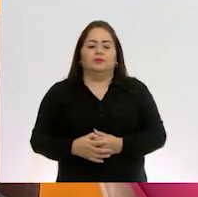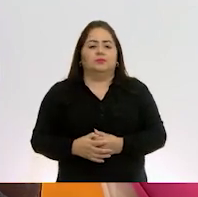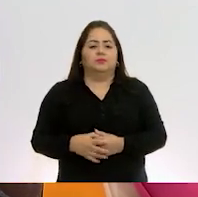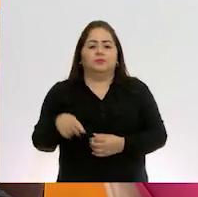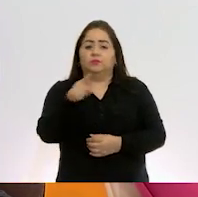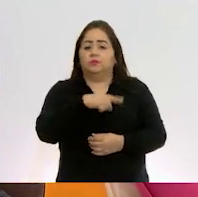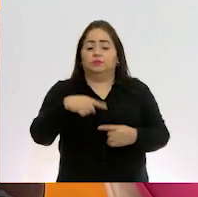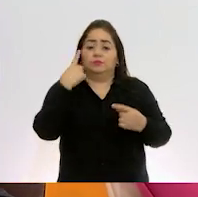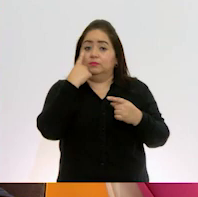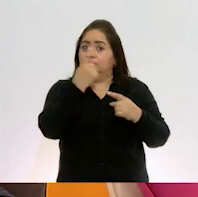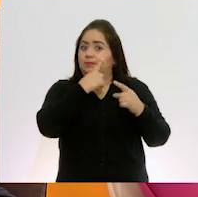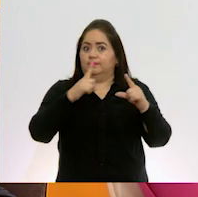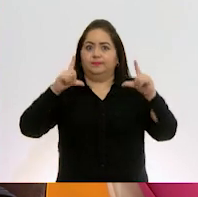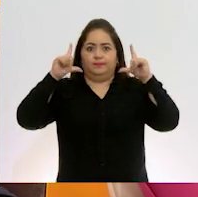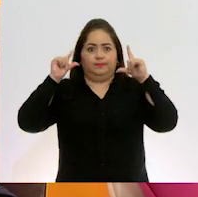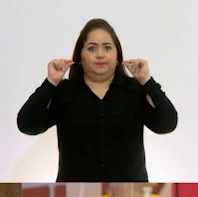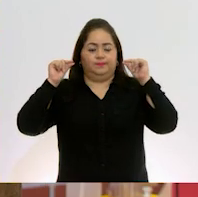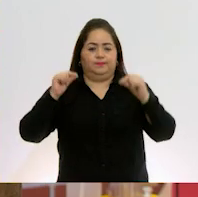Mantén tus ojos cerrados.